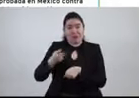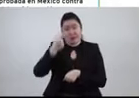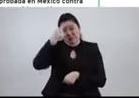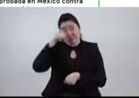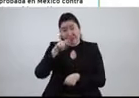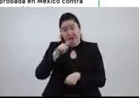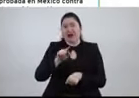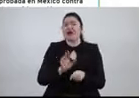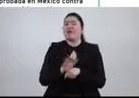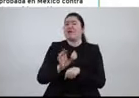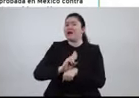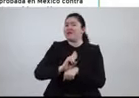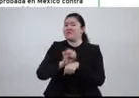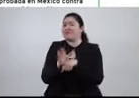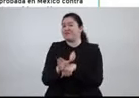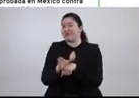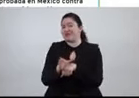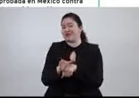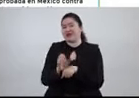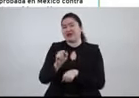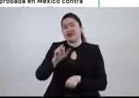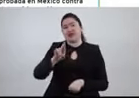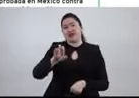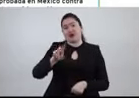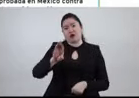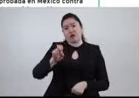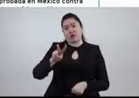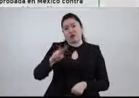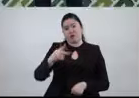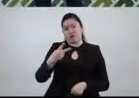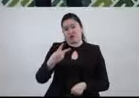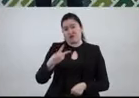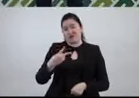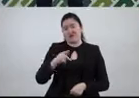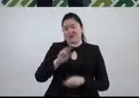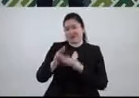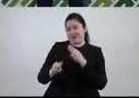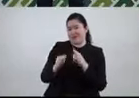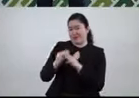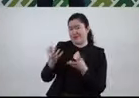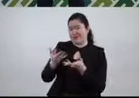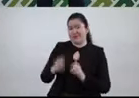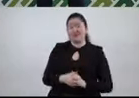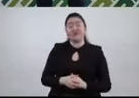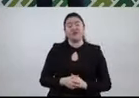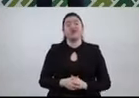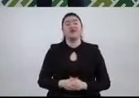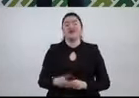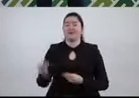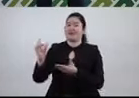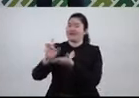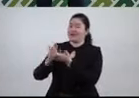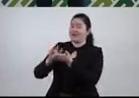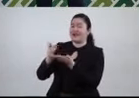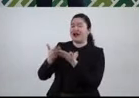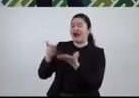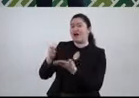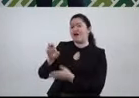SARS-CoV-2 que se encuentran circulando en el mundo. Muchas gracias. Y me gustaría preguntarle a Eduardo